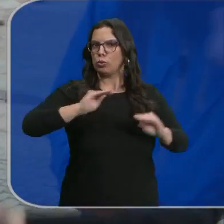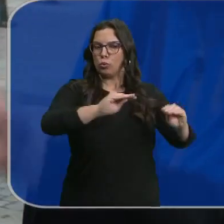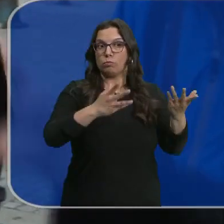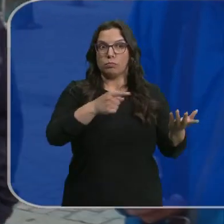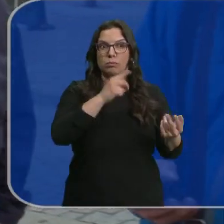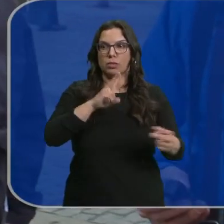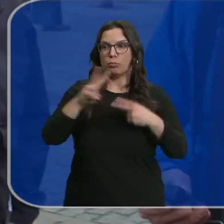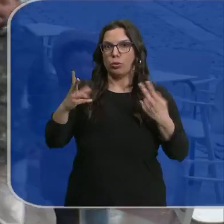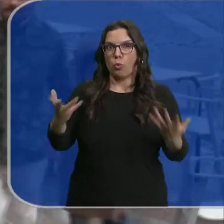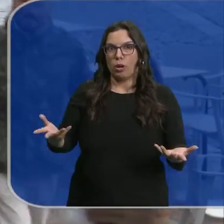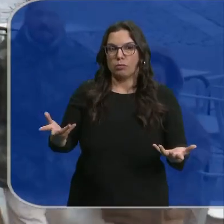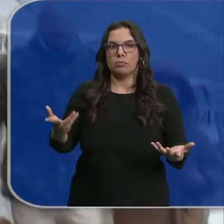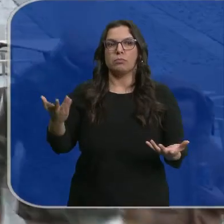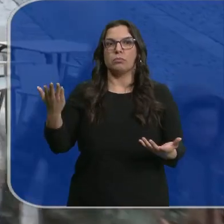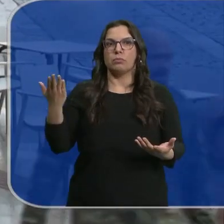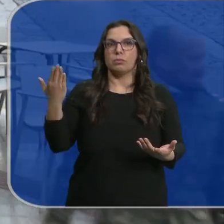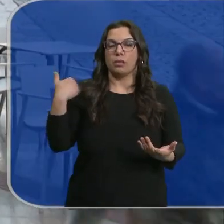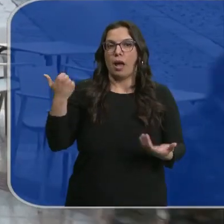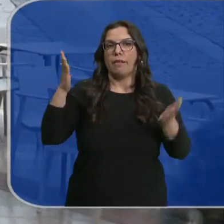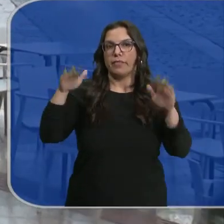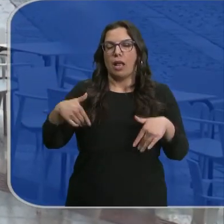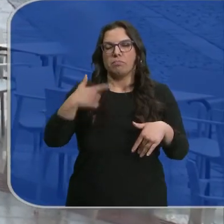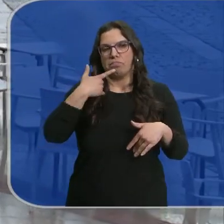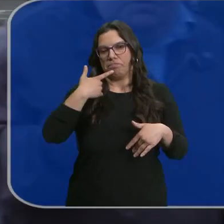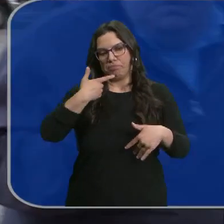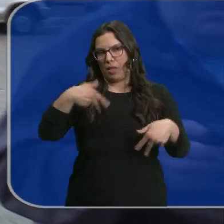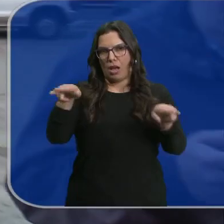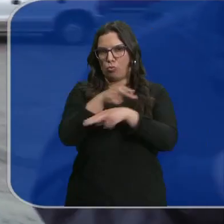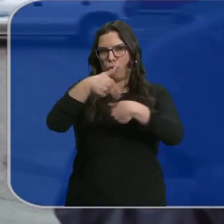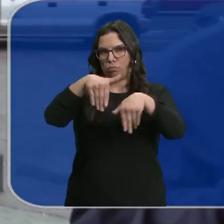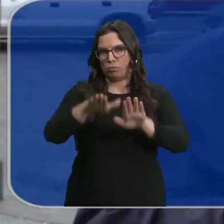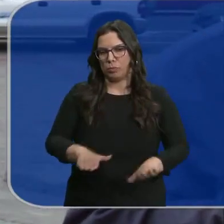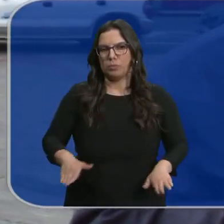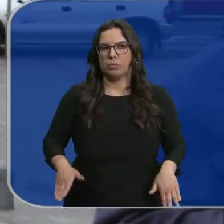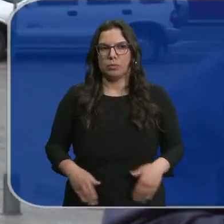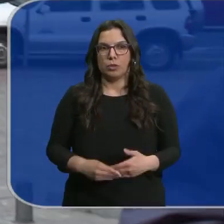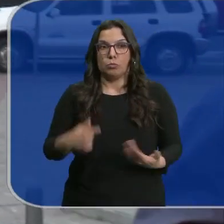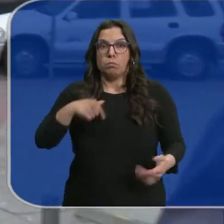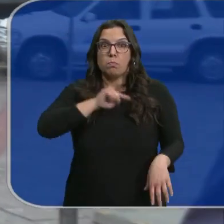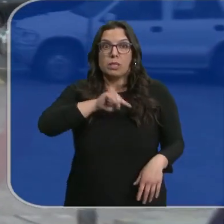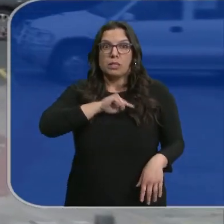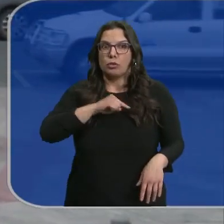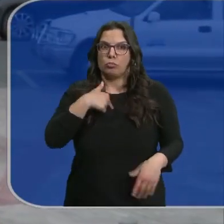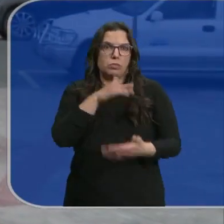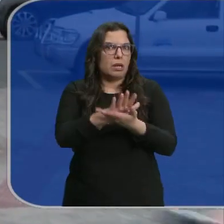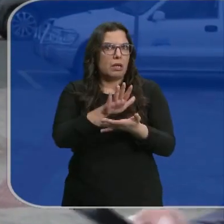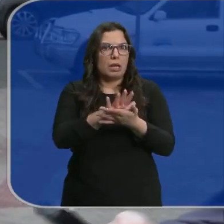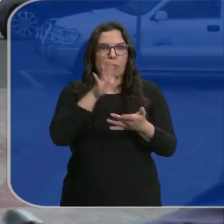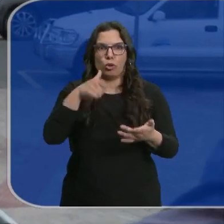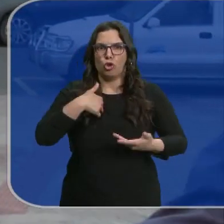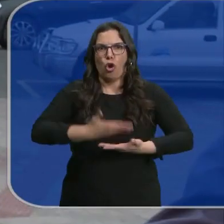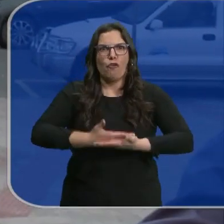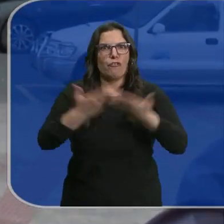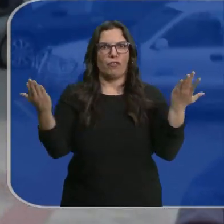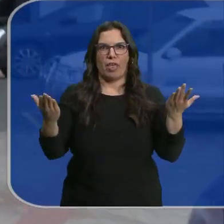todavía candidata Margarita Torres que finalmente anulaba las explicaciones. Como me siento muy tranquila porque tengo la